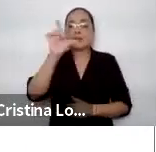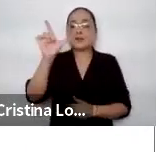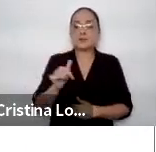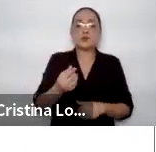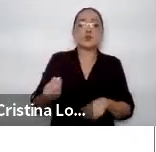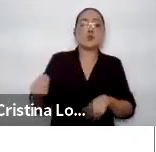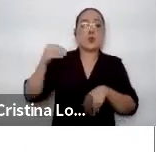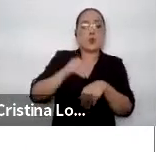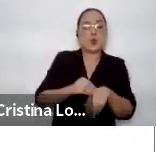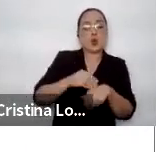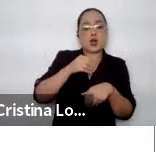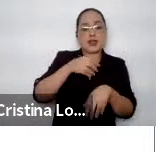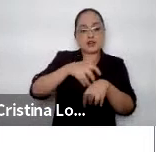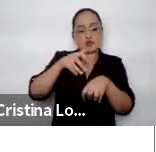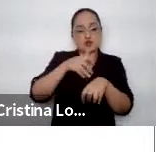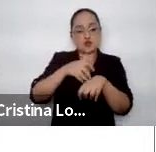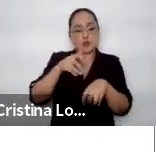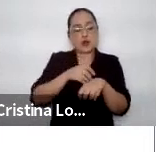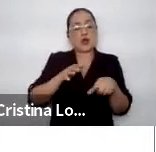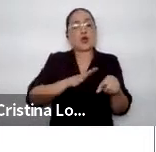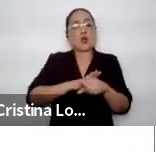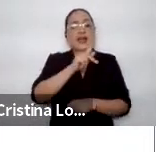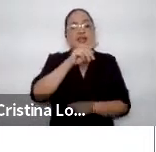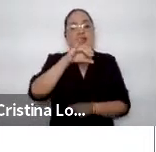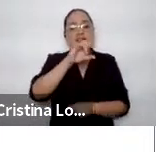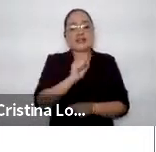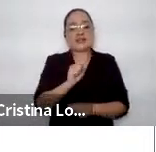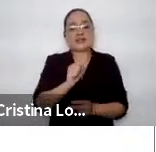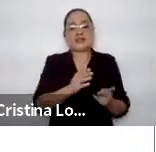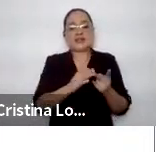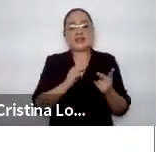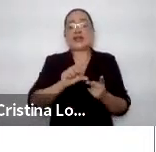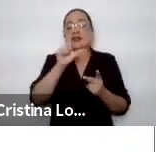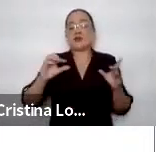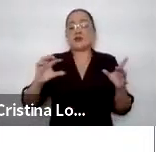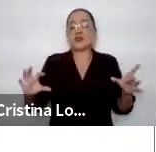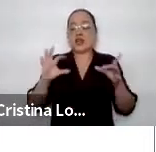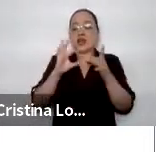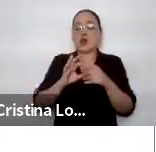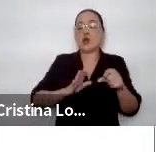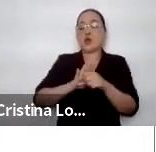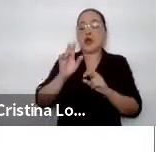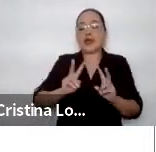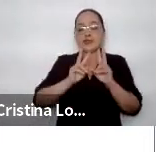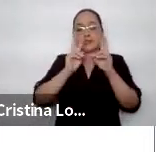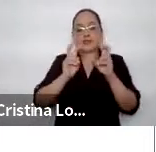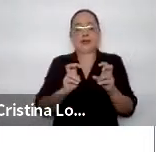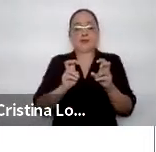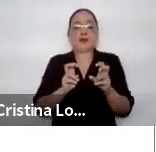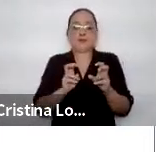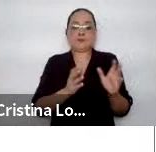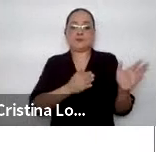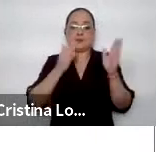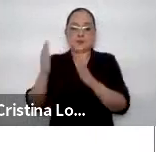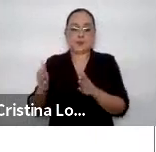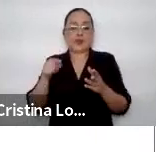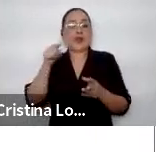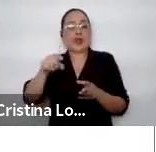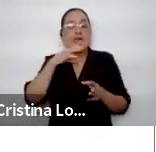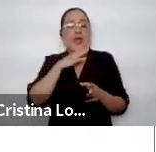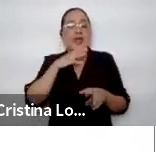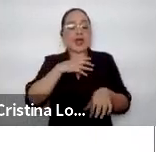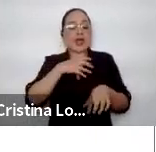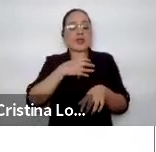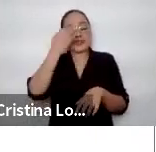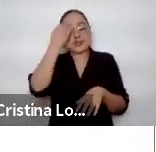número consecutivo de la tesis y la letra que le corresponde a la materia de la tesis. Y por último, la